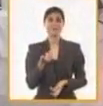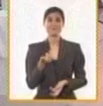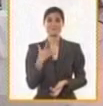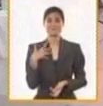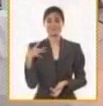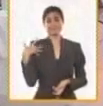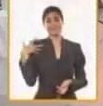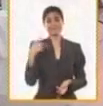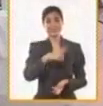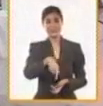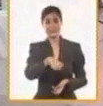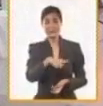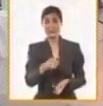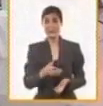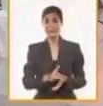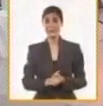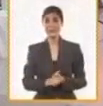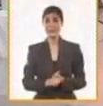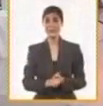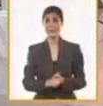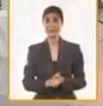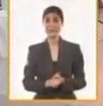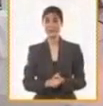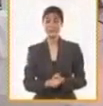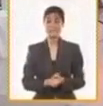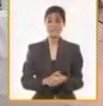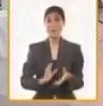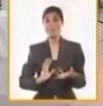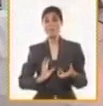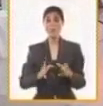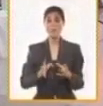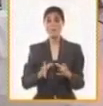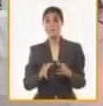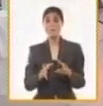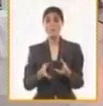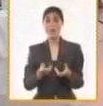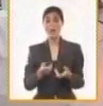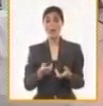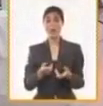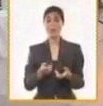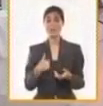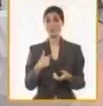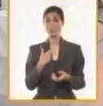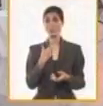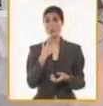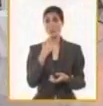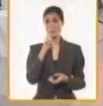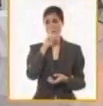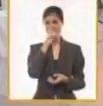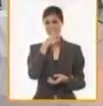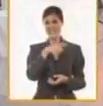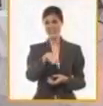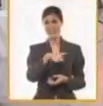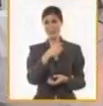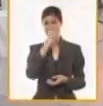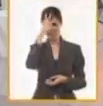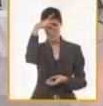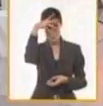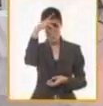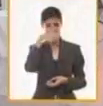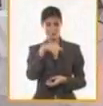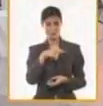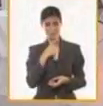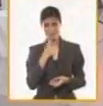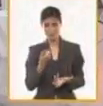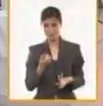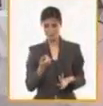peor, y con maneras que son realmente, yo utilizo la palabra fea para no irnos con calificativos